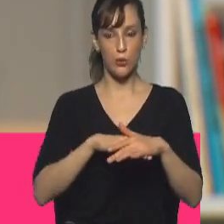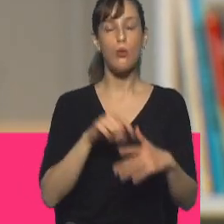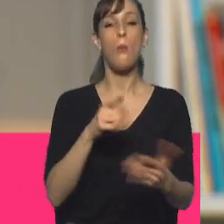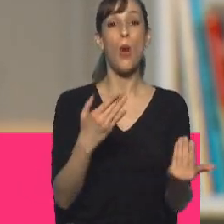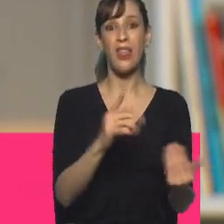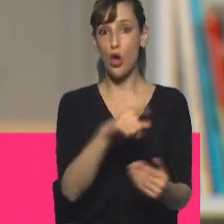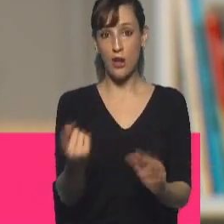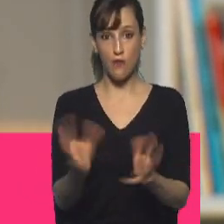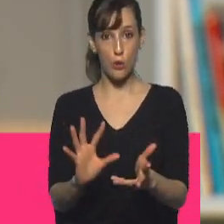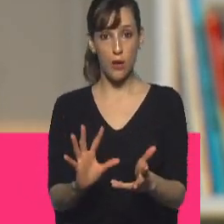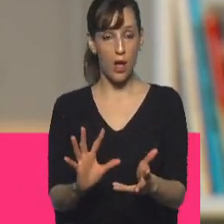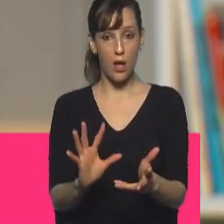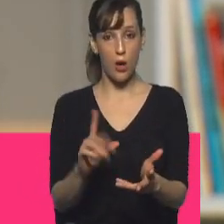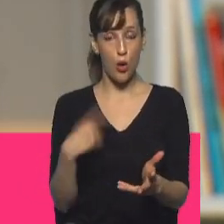tipo de,